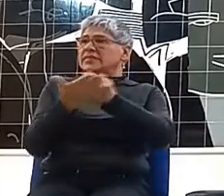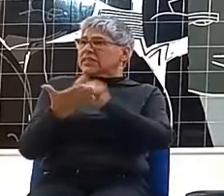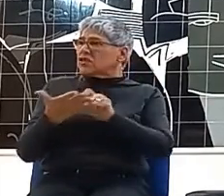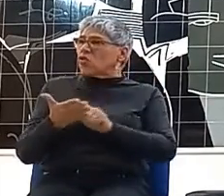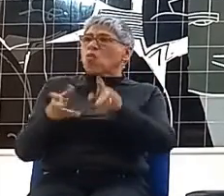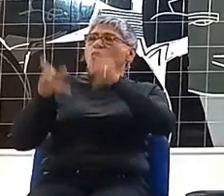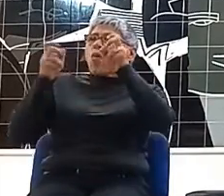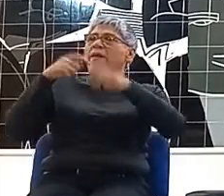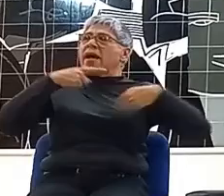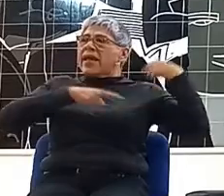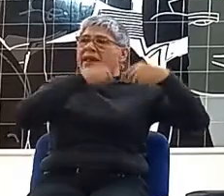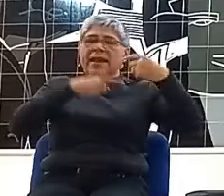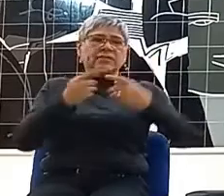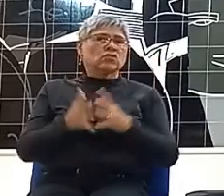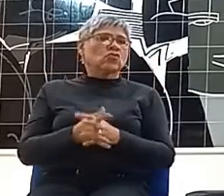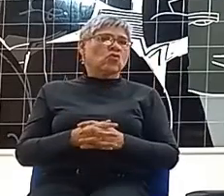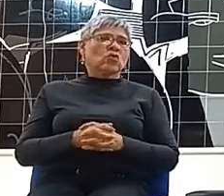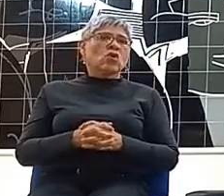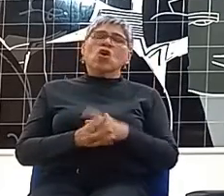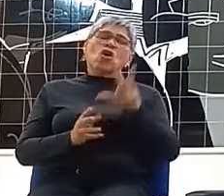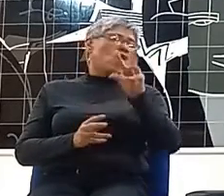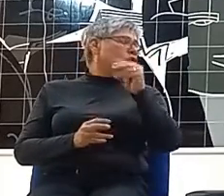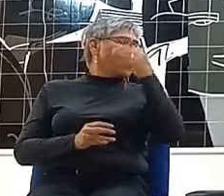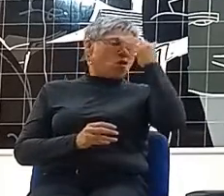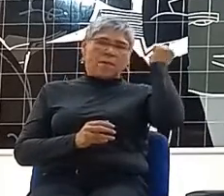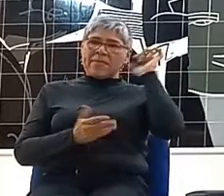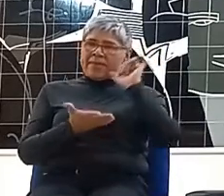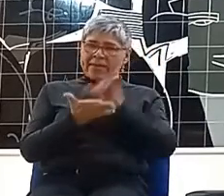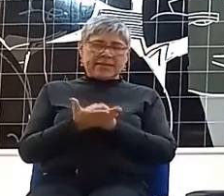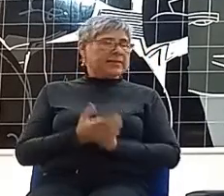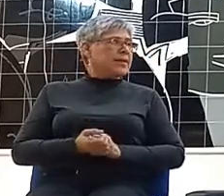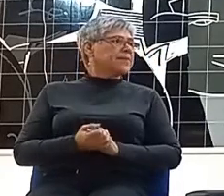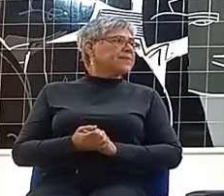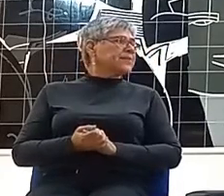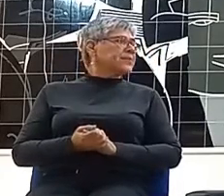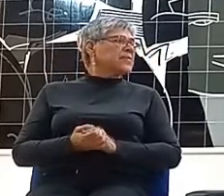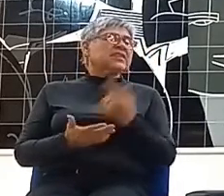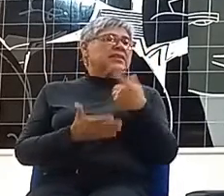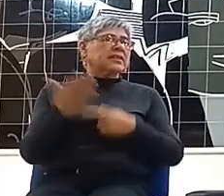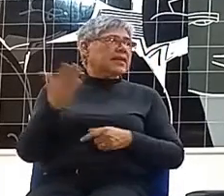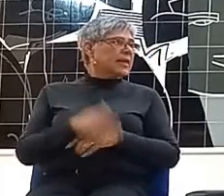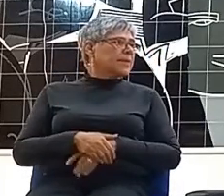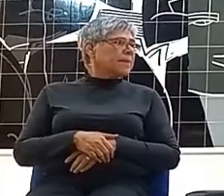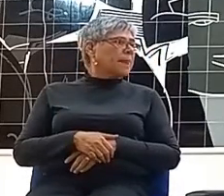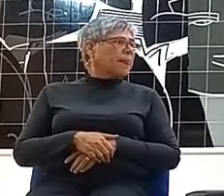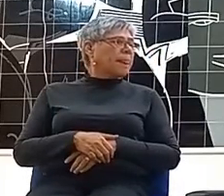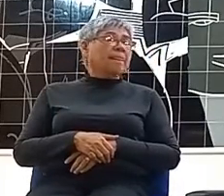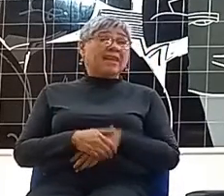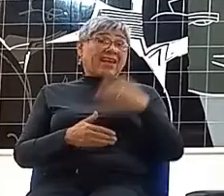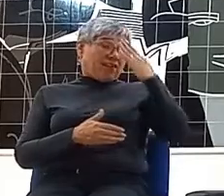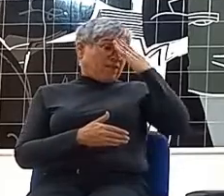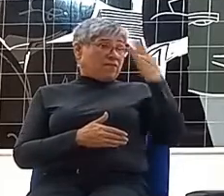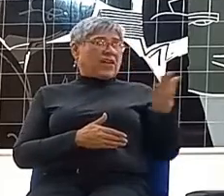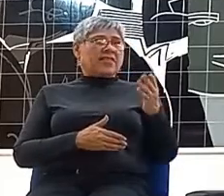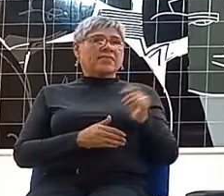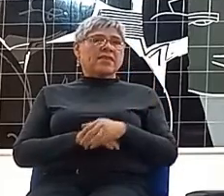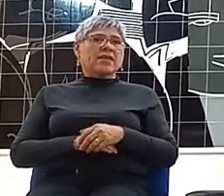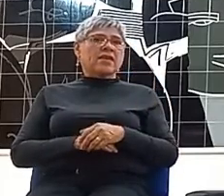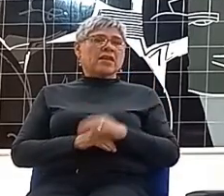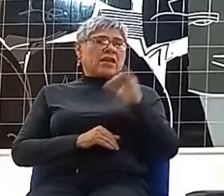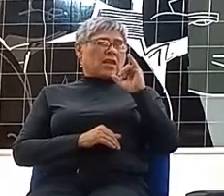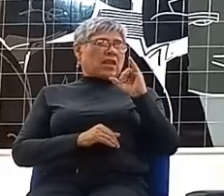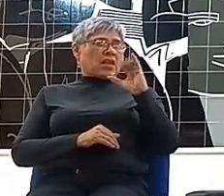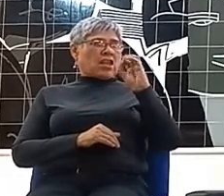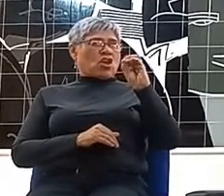generaciones no olviden esa parte, y es que estamos frente a un escritor irónico, que